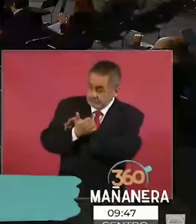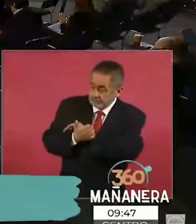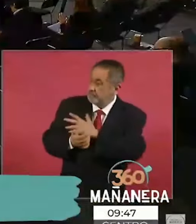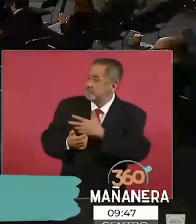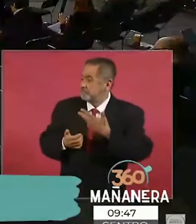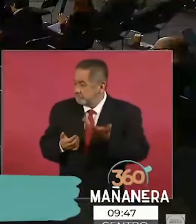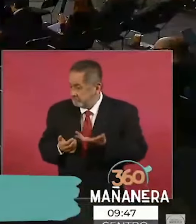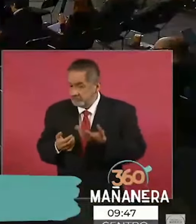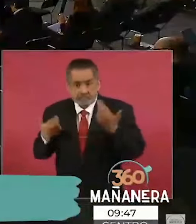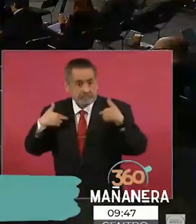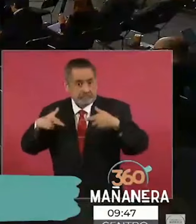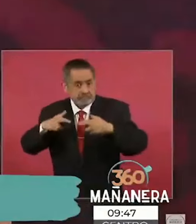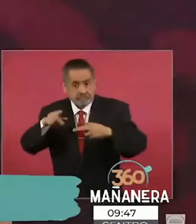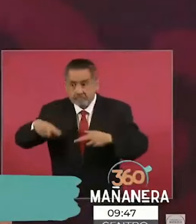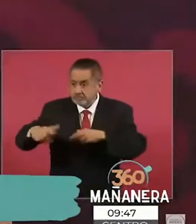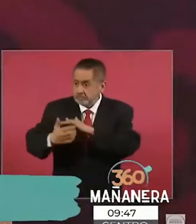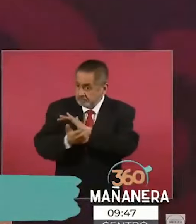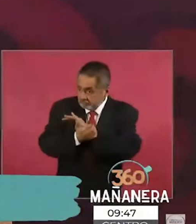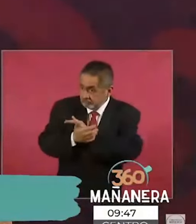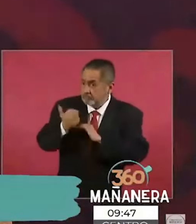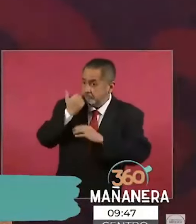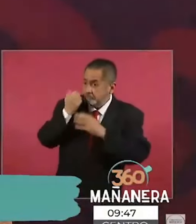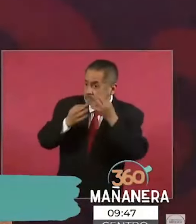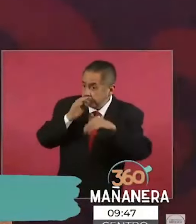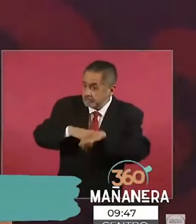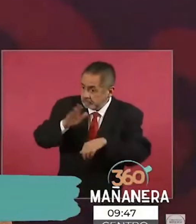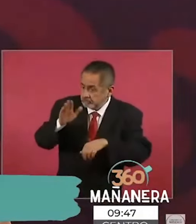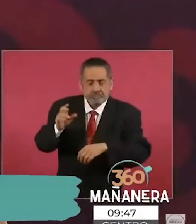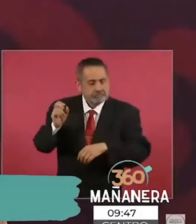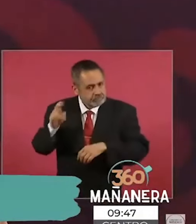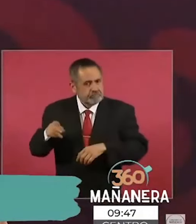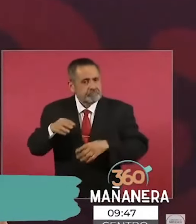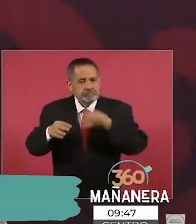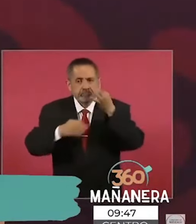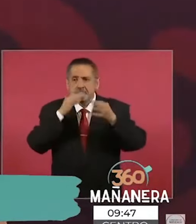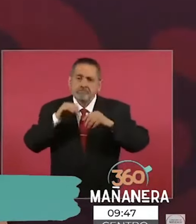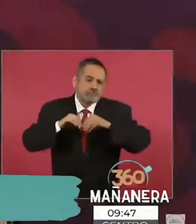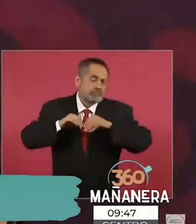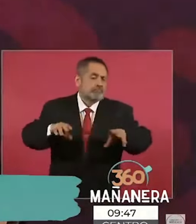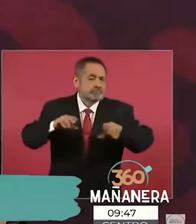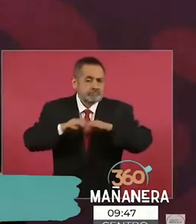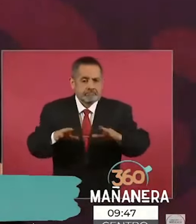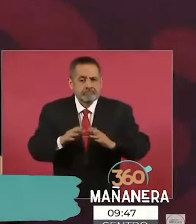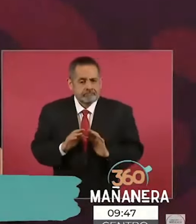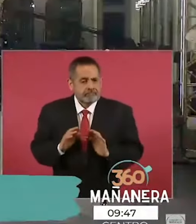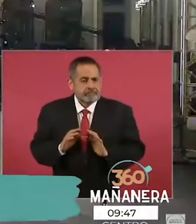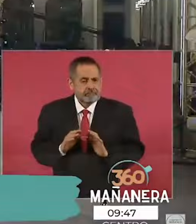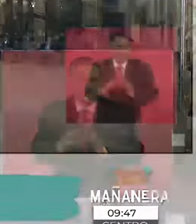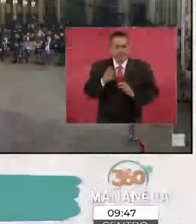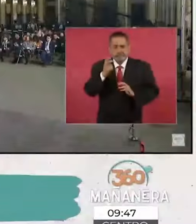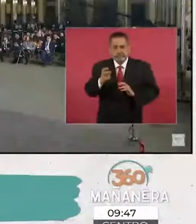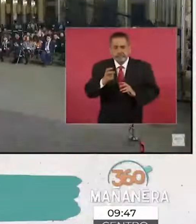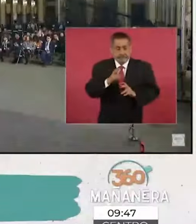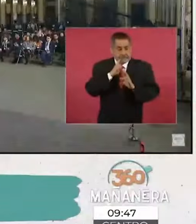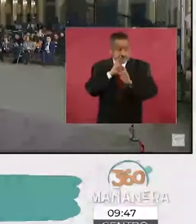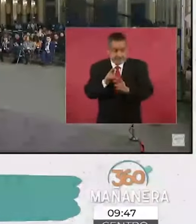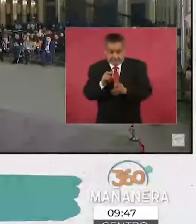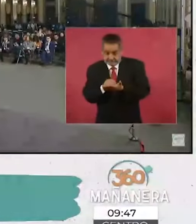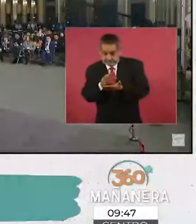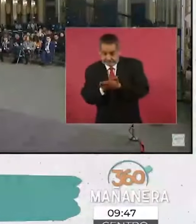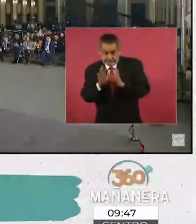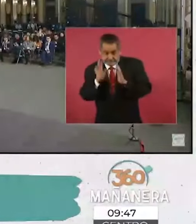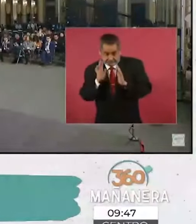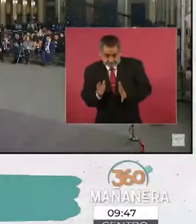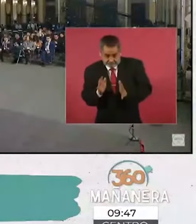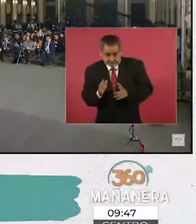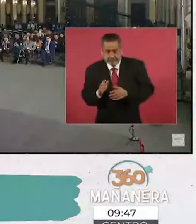del huracán otis en la costa de Guerrero buenas noticias para los acapulquitos de Coyuca de Benítez que si bien ya